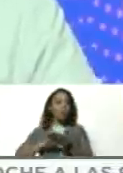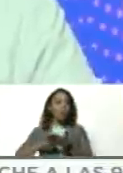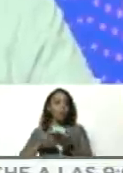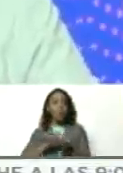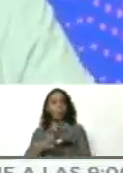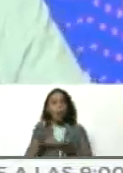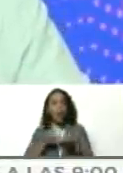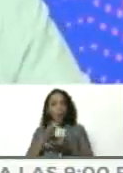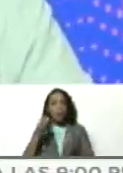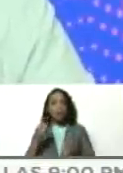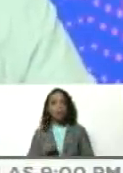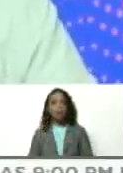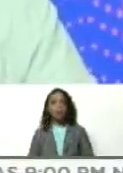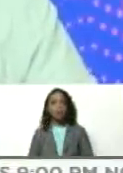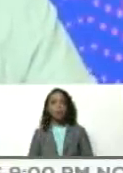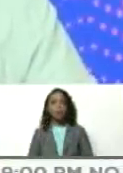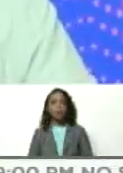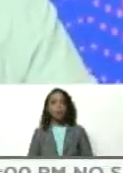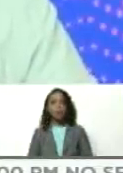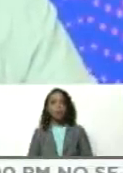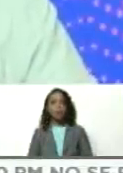problemas.